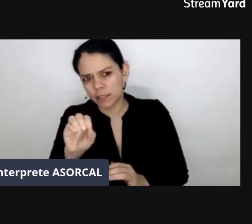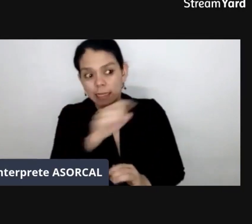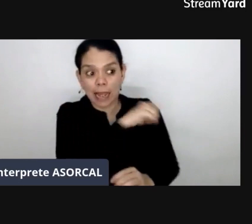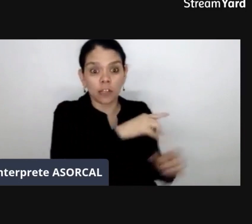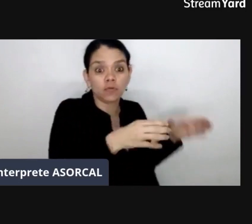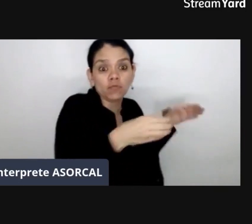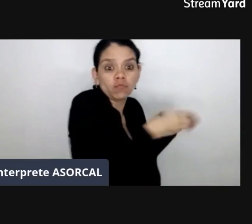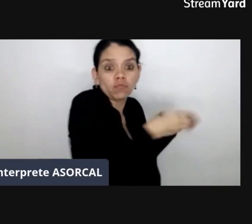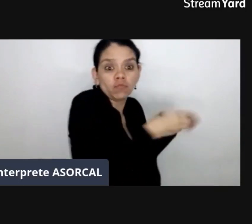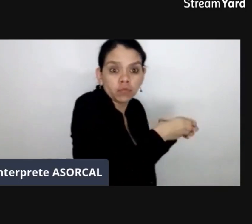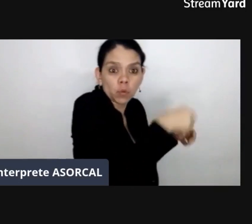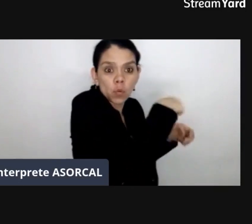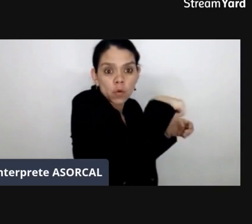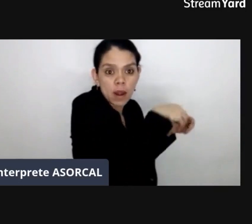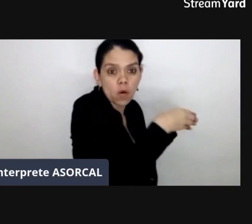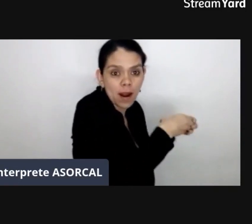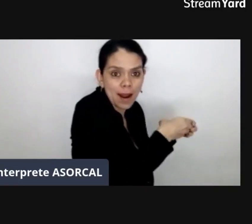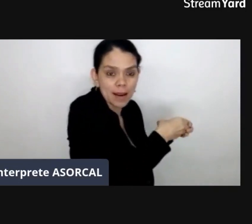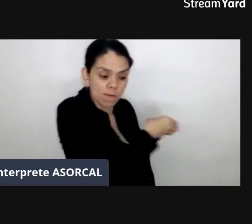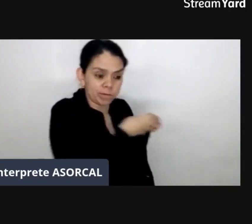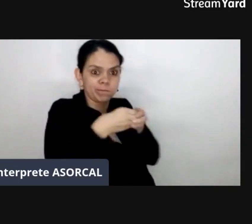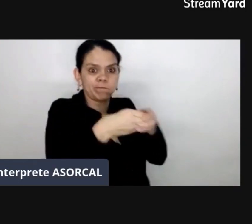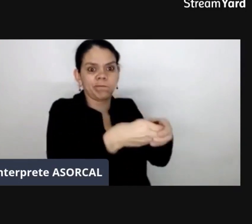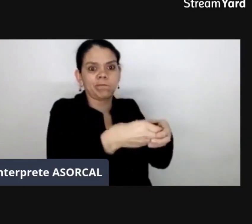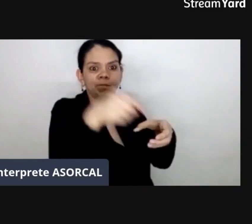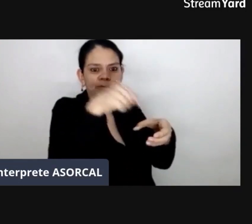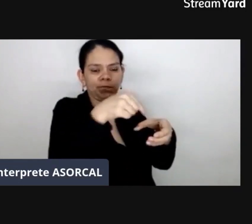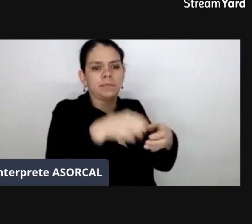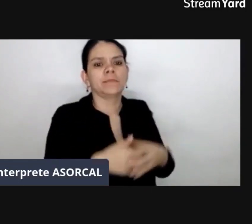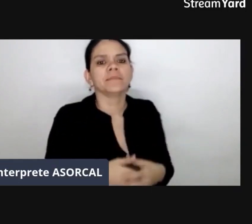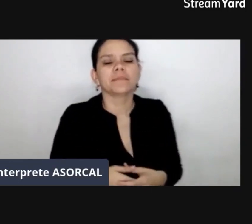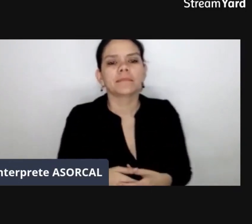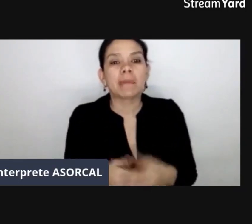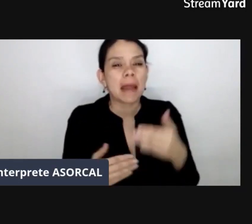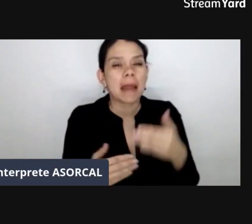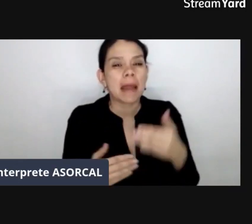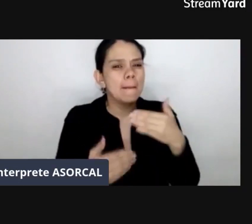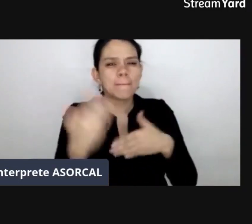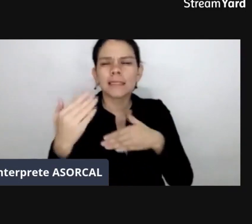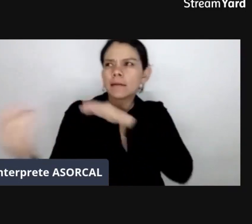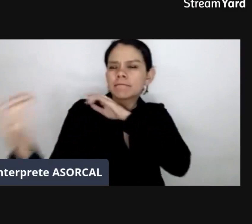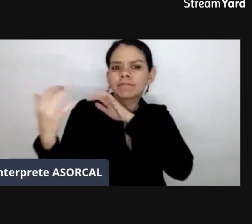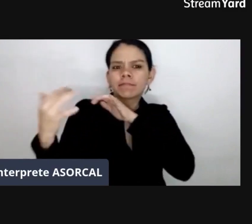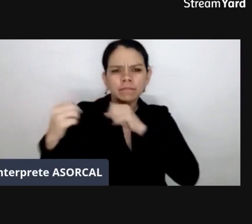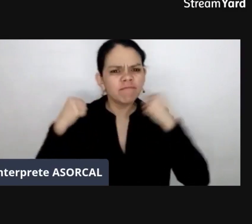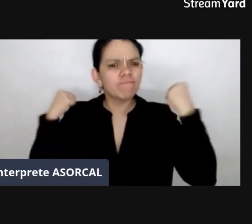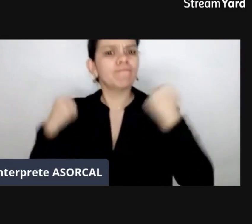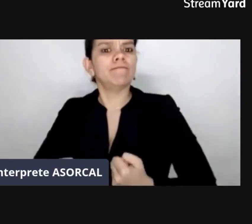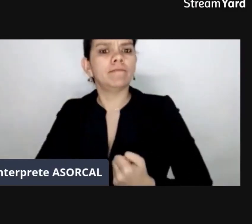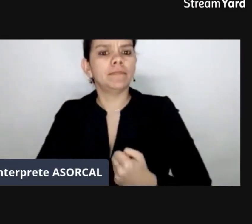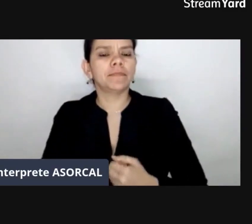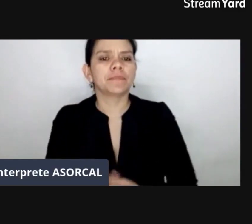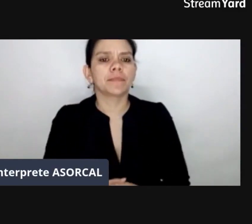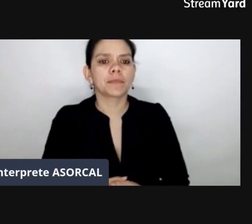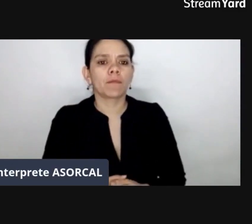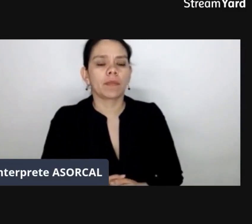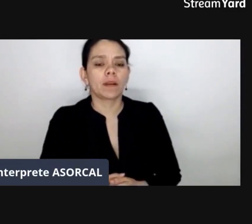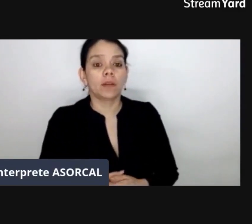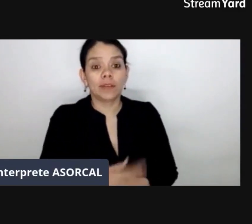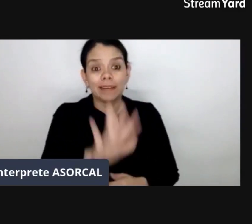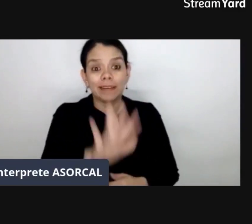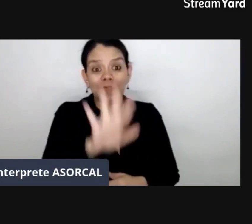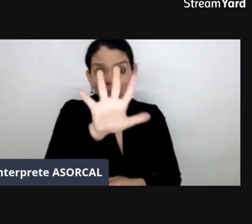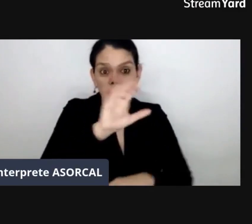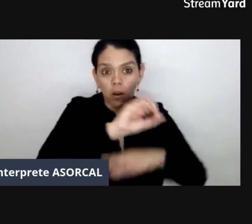Liberación Nacional. La radicalización de las posturas de estas 5 organizaciones aglutinadas en el